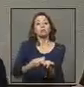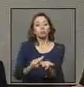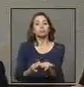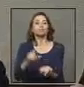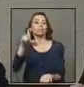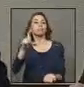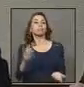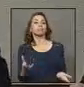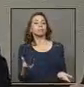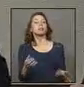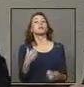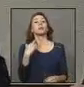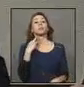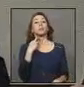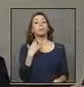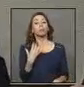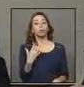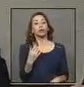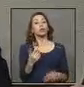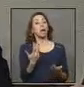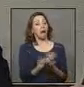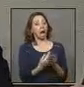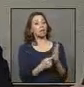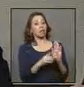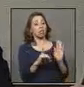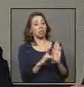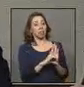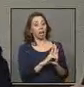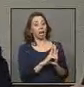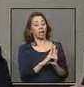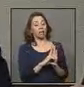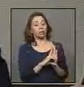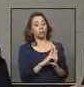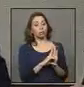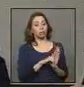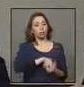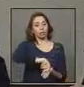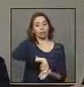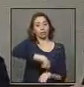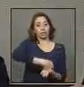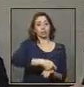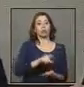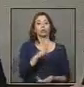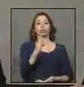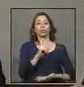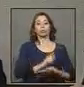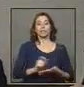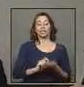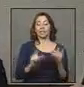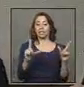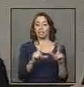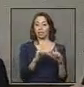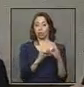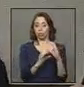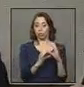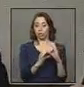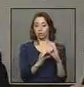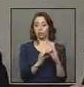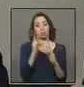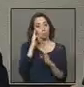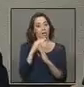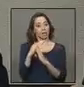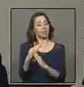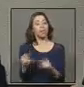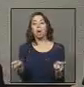Todo esto pese al decreto que suscribió la subsecretaría de Teclicomunicaciones para poder